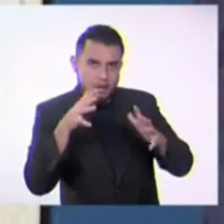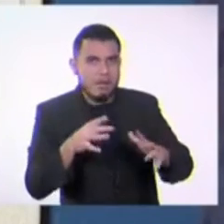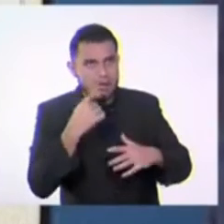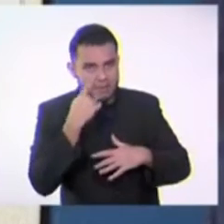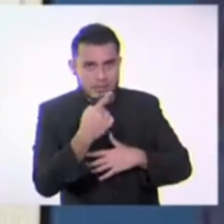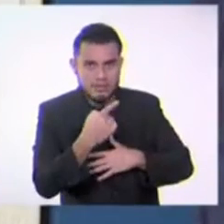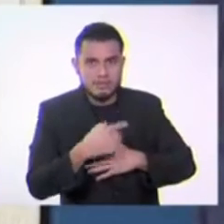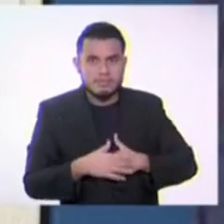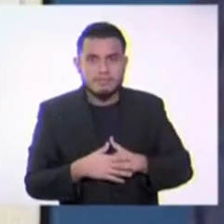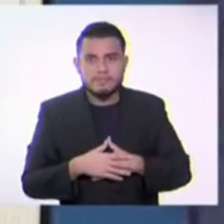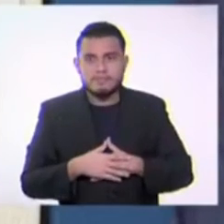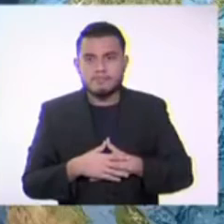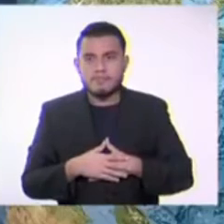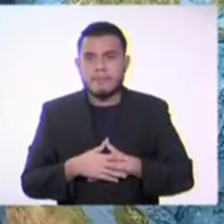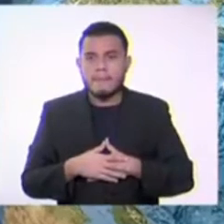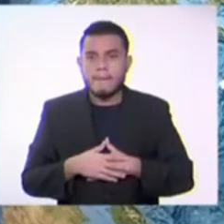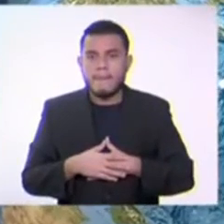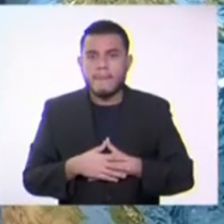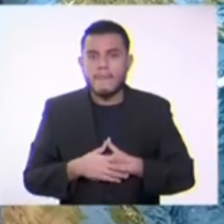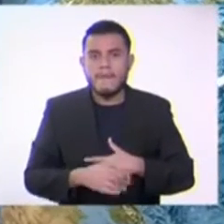están. Y llegamos a